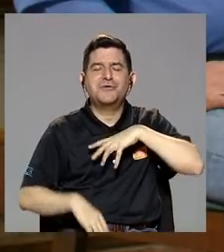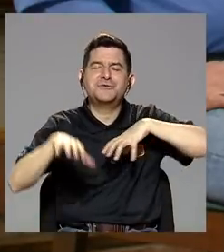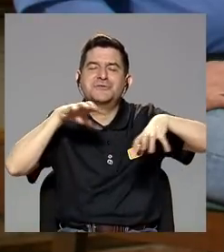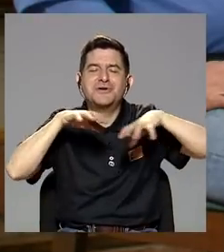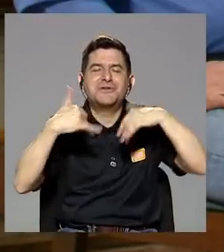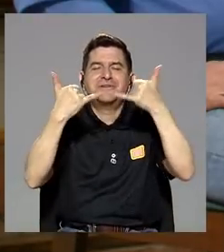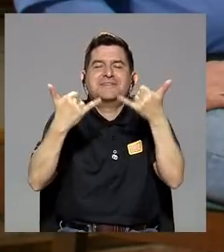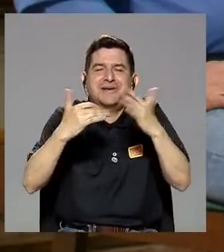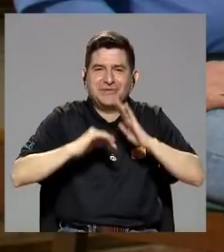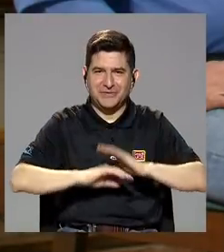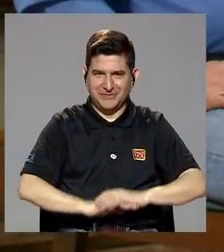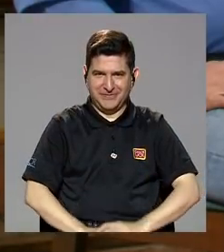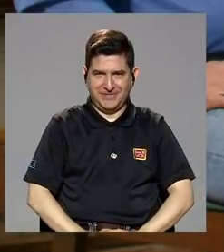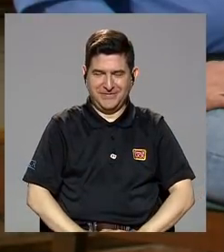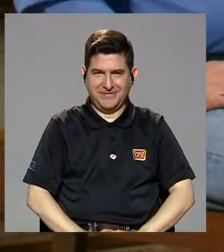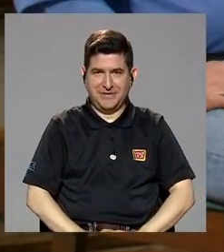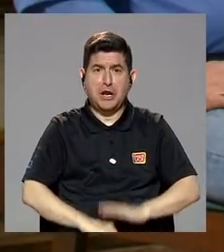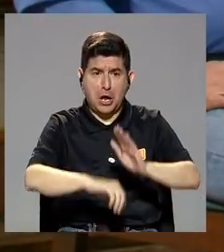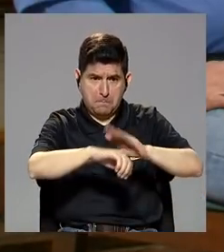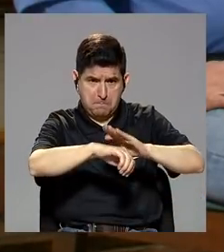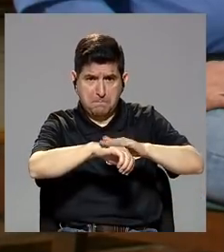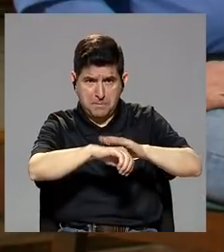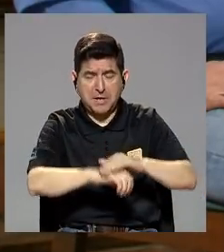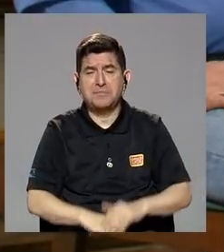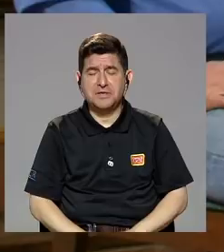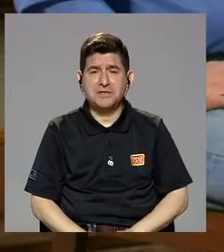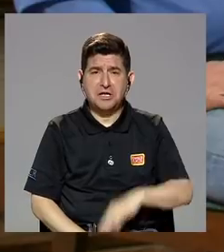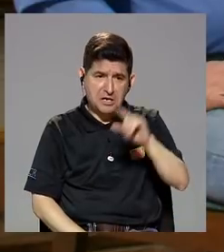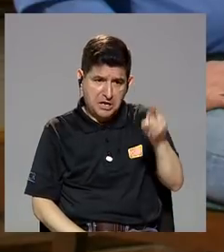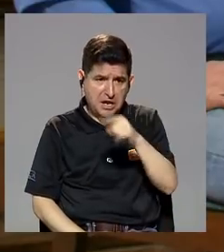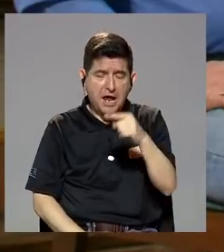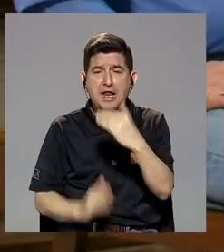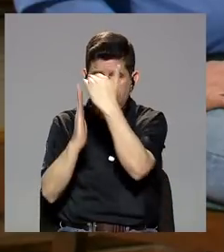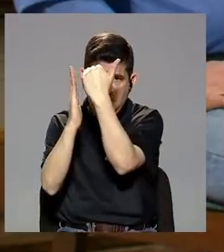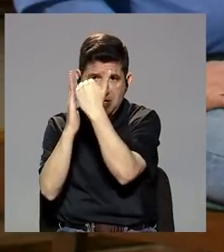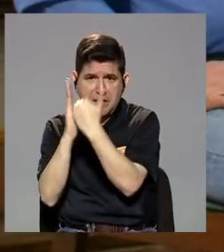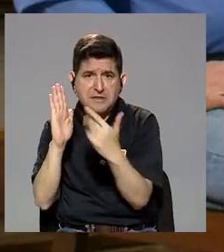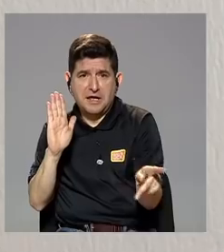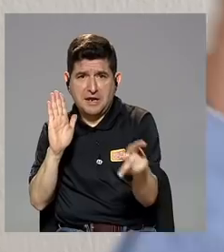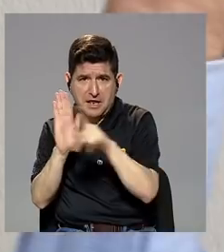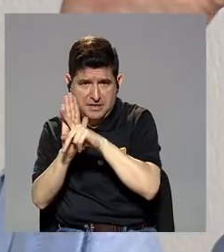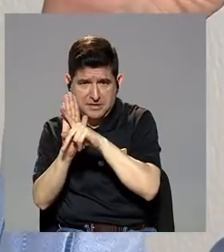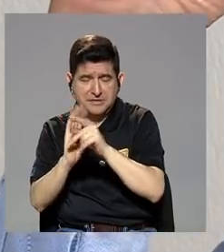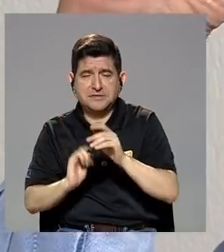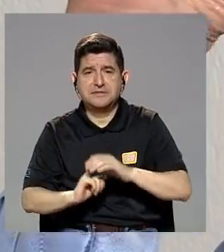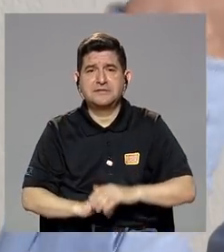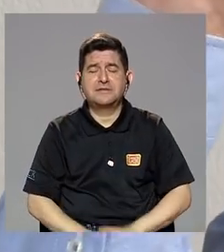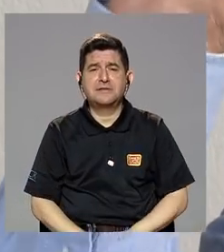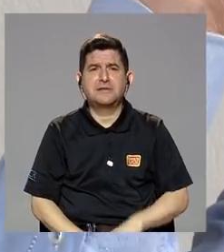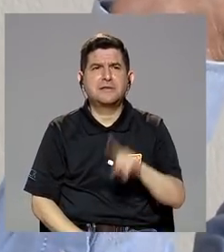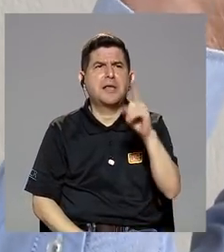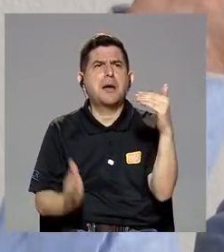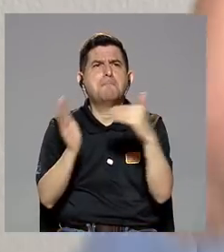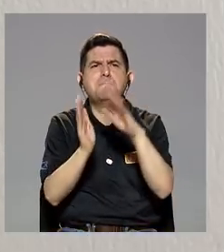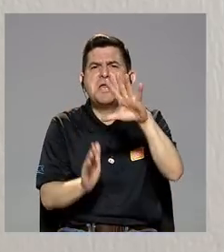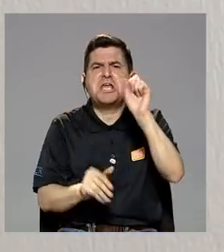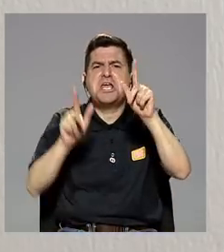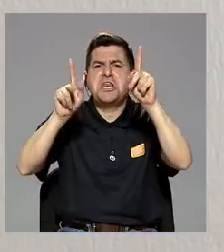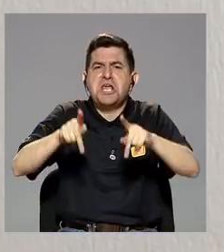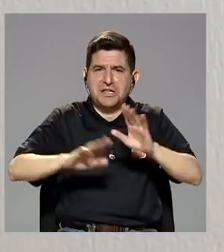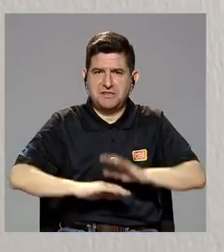a dejamos entrar si quitamos de esta lista que estaban prohibidos a mil 1500